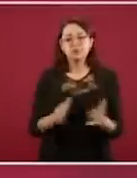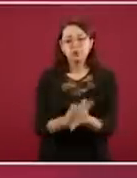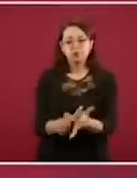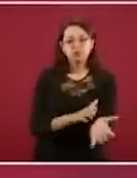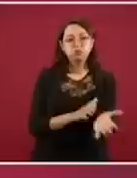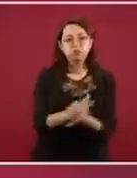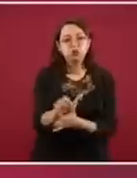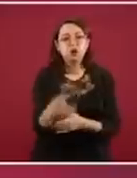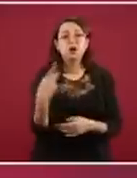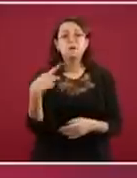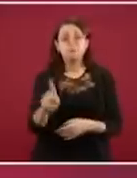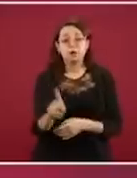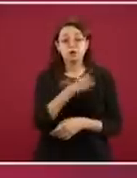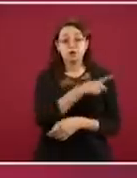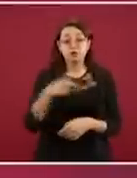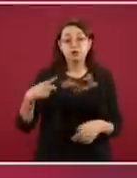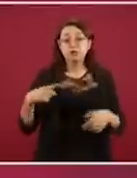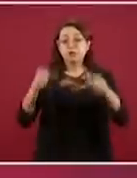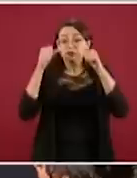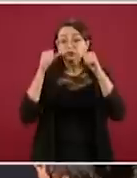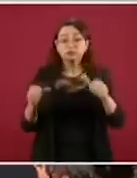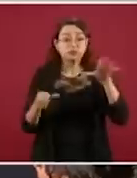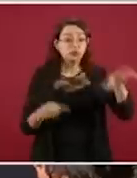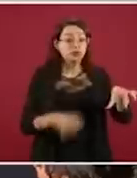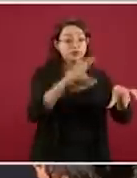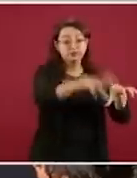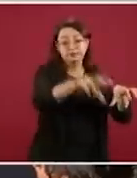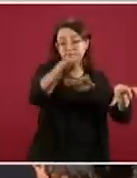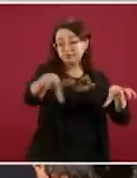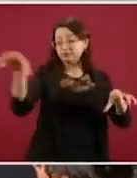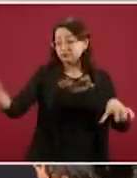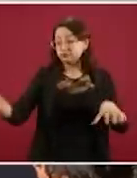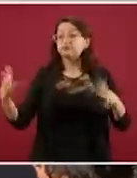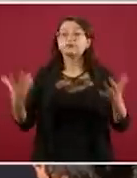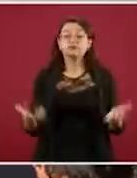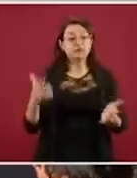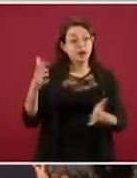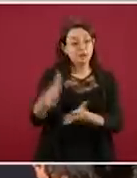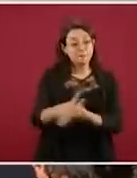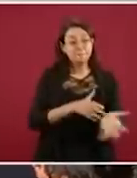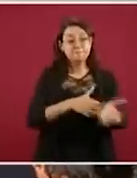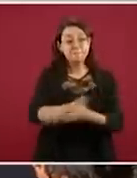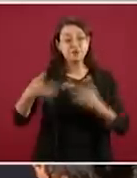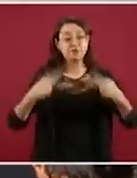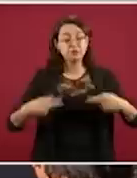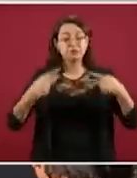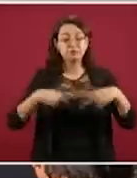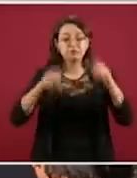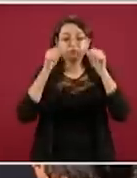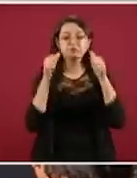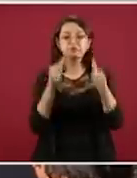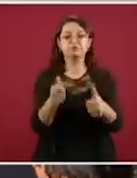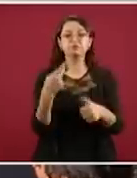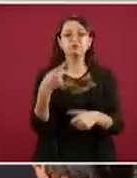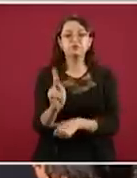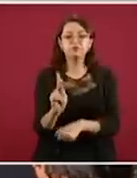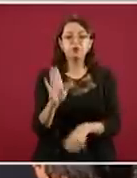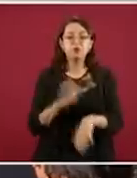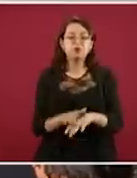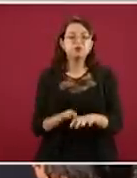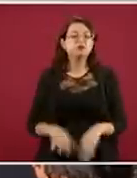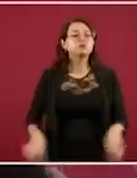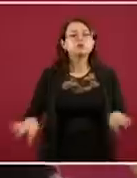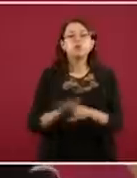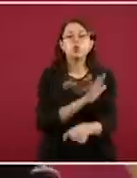como tenemos que atender o tiene que atender las diferentes áreas, esos millones de gentes, aquí lo más importante es la